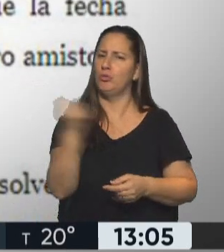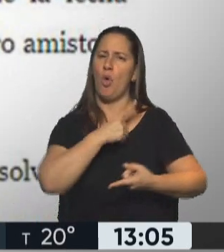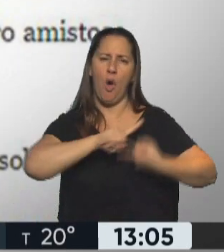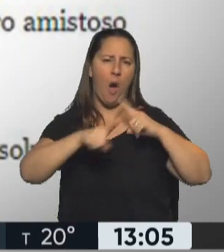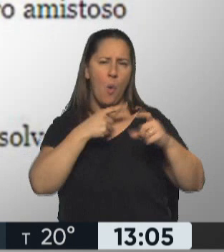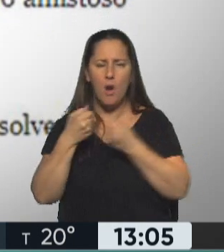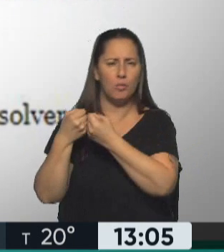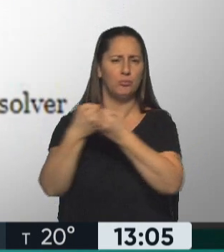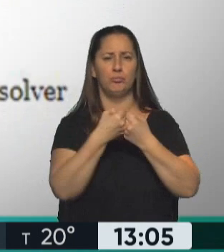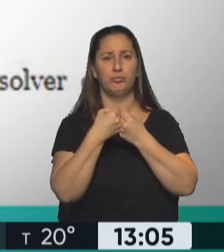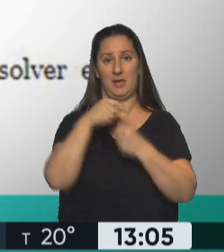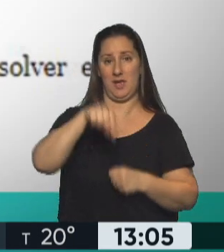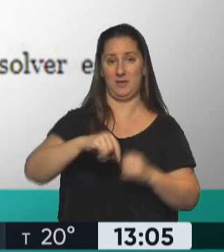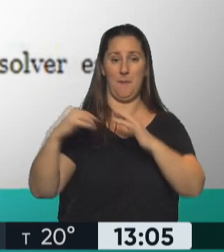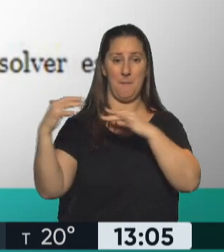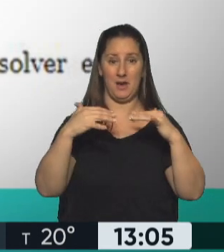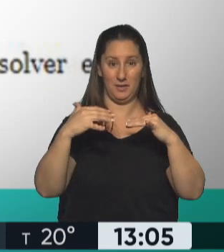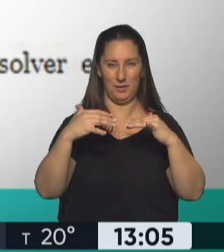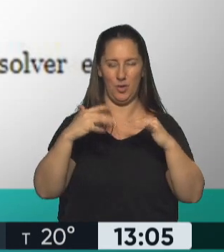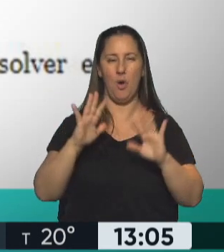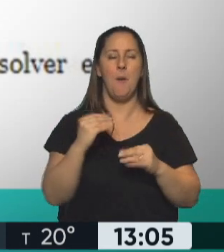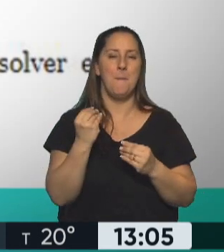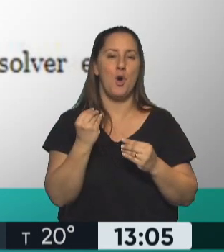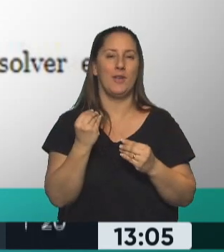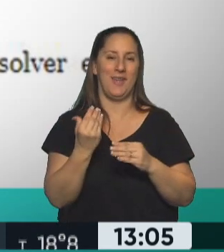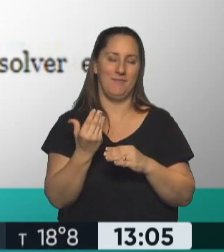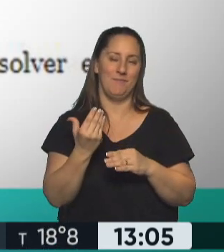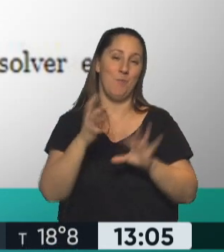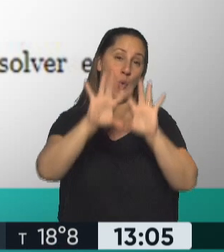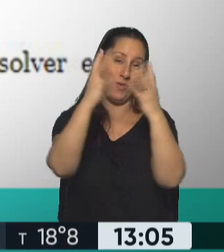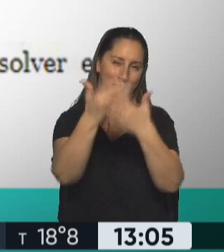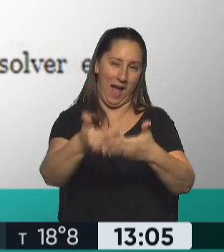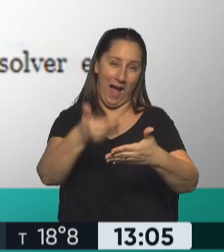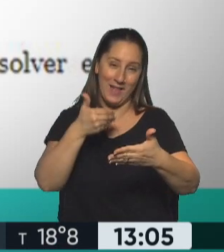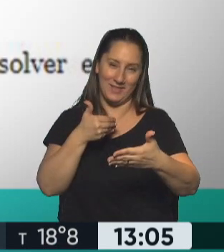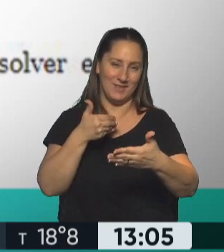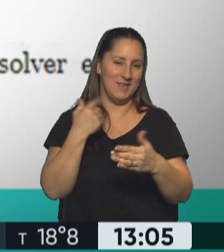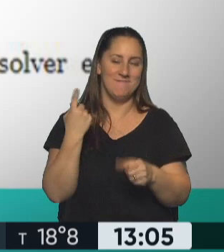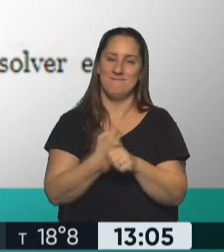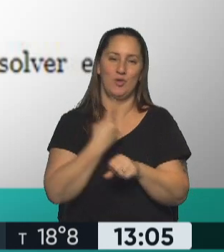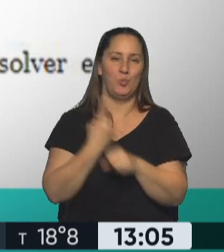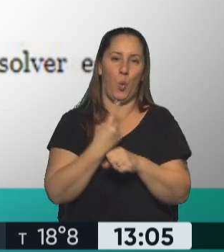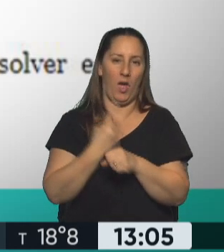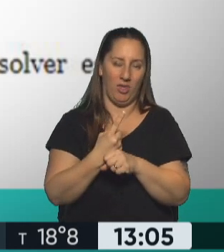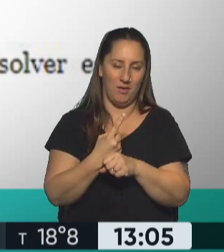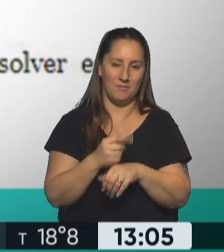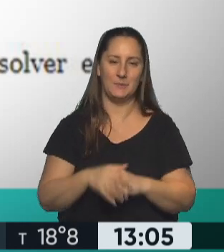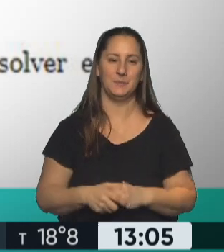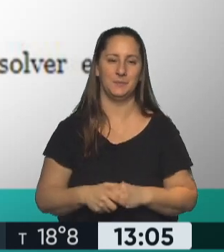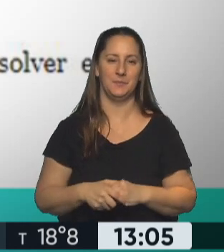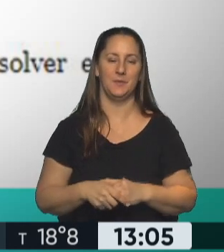que este partido, y sobre todo en la previa de un mundial, no se podía jugar. Y así